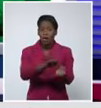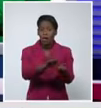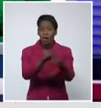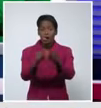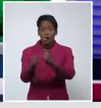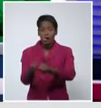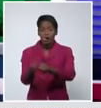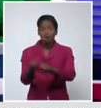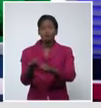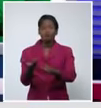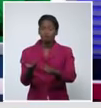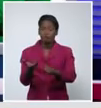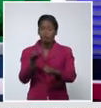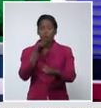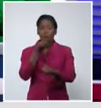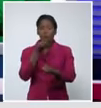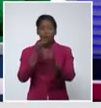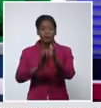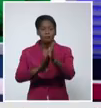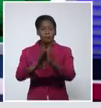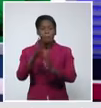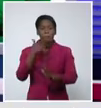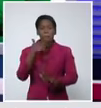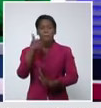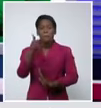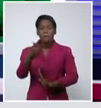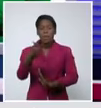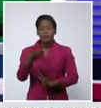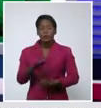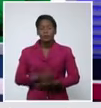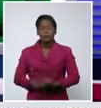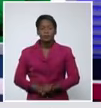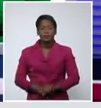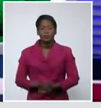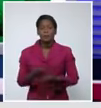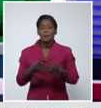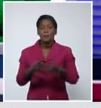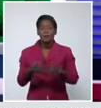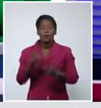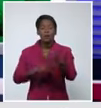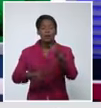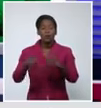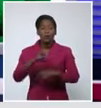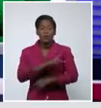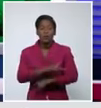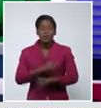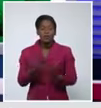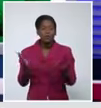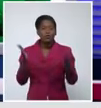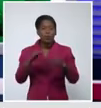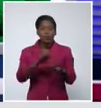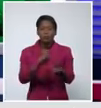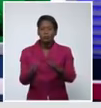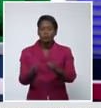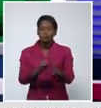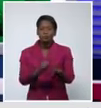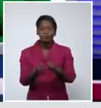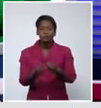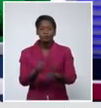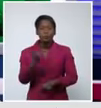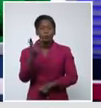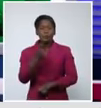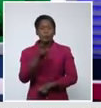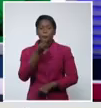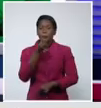pues realmente el impacto sería mayor. Pero es que muchos países, todo lo contrario, han apostado porque sea